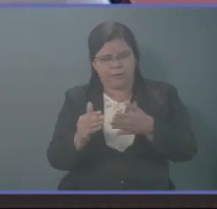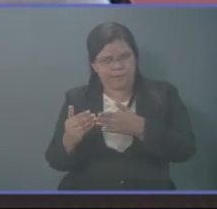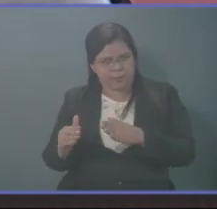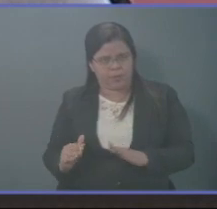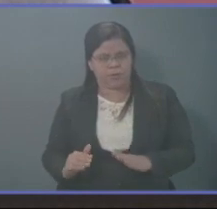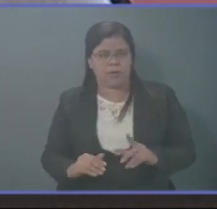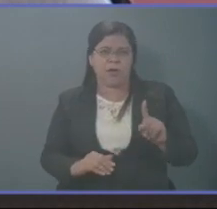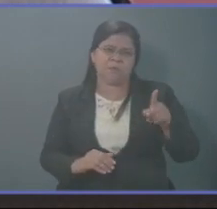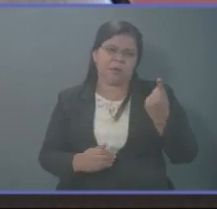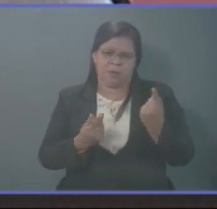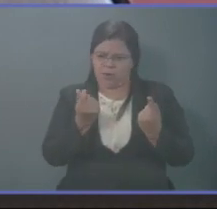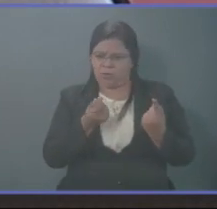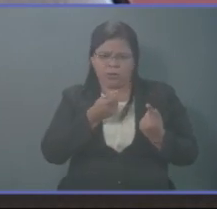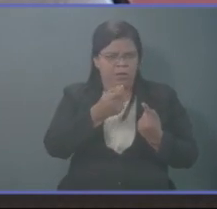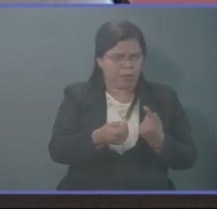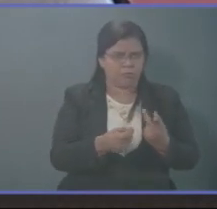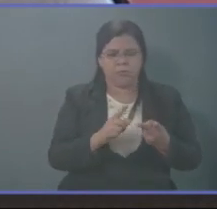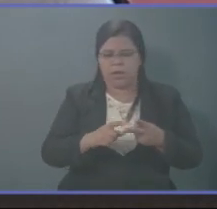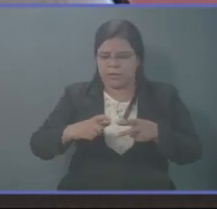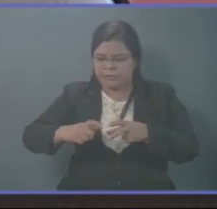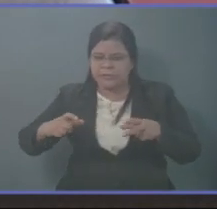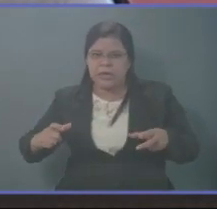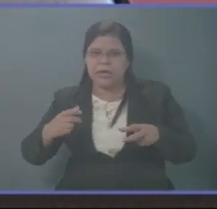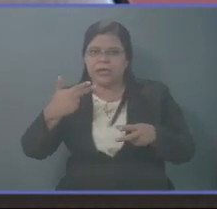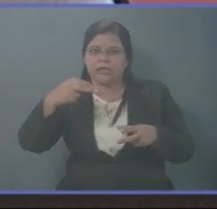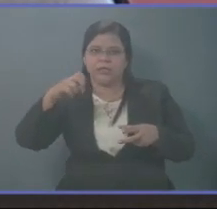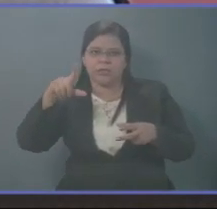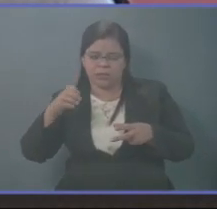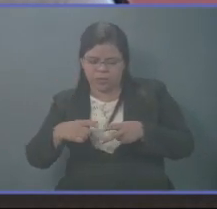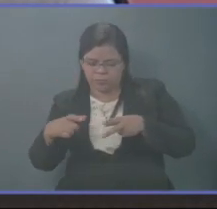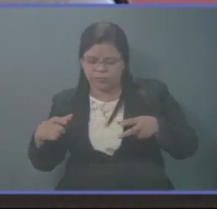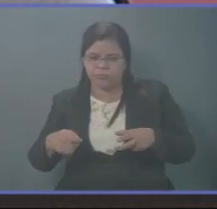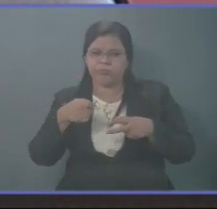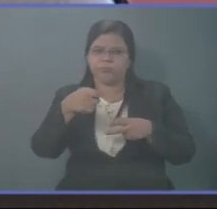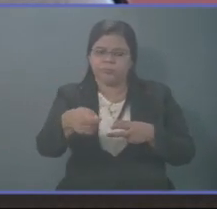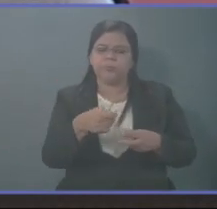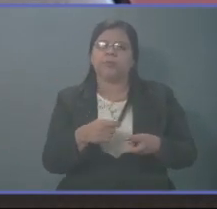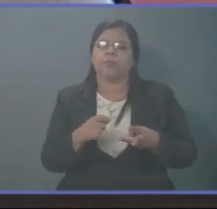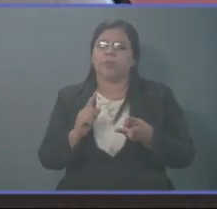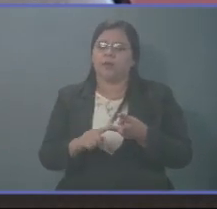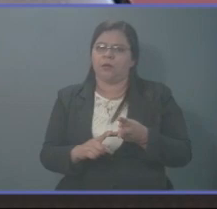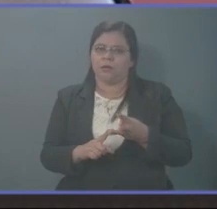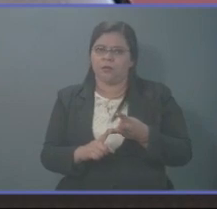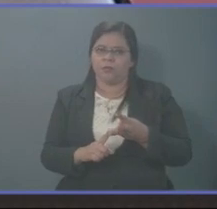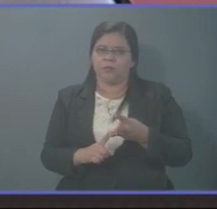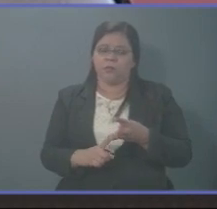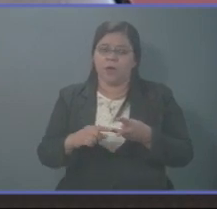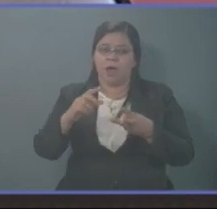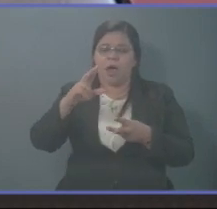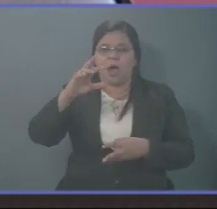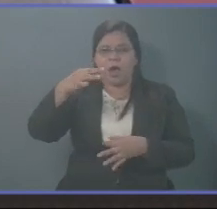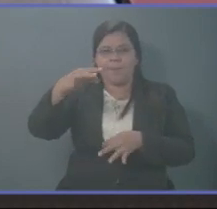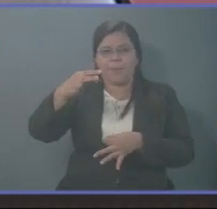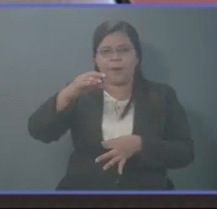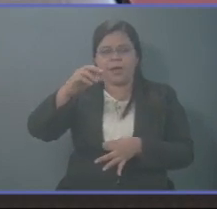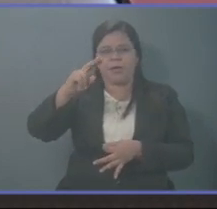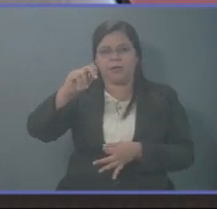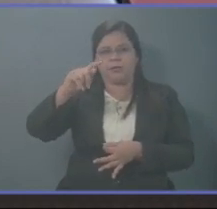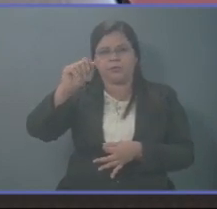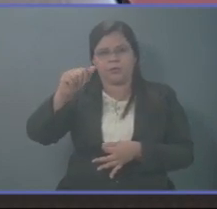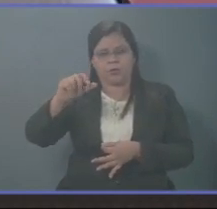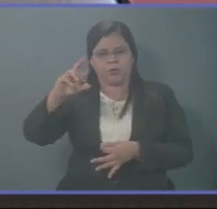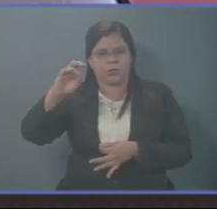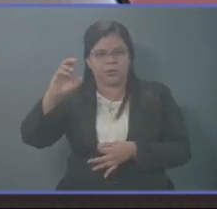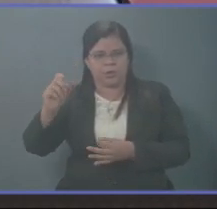efectivo, cheques de caja, de gerencia o certificados, notas de crédito del Tesoro Público, tarjetas